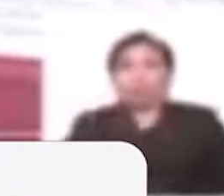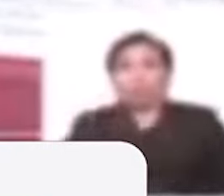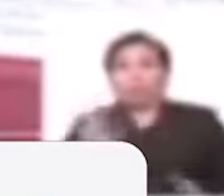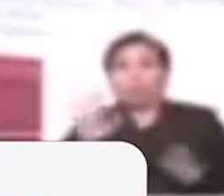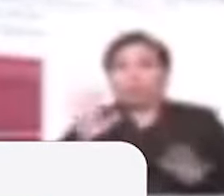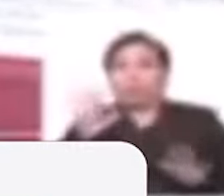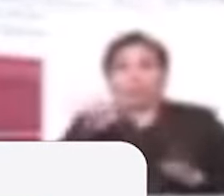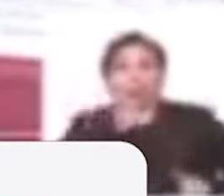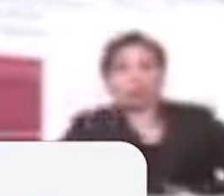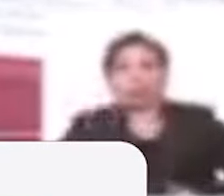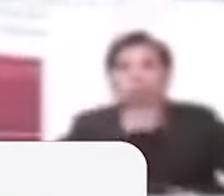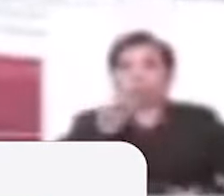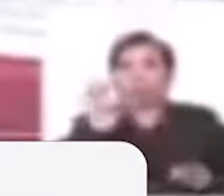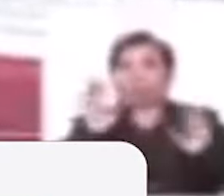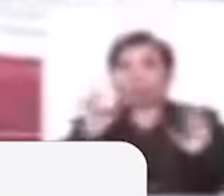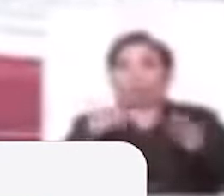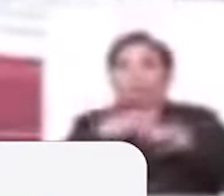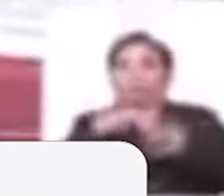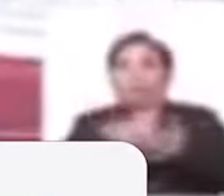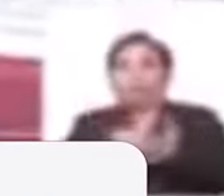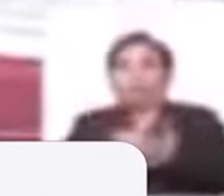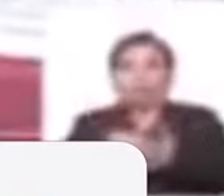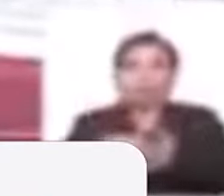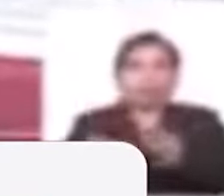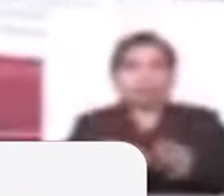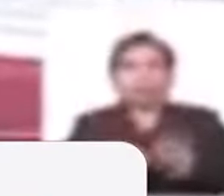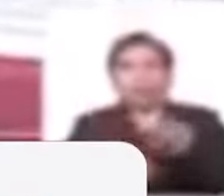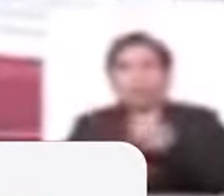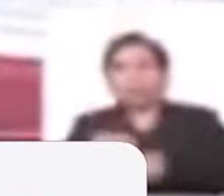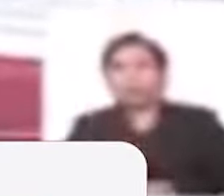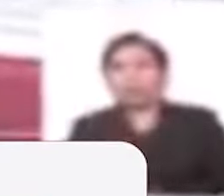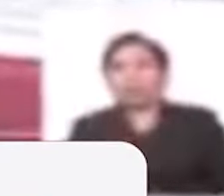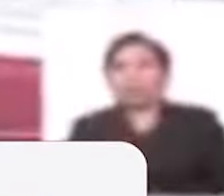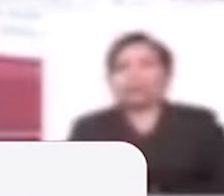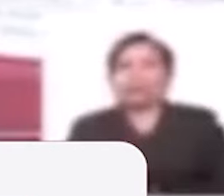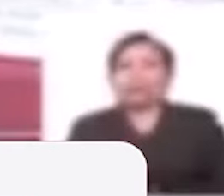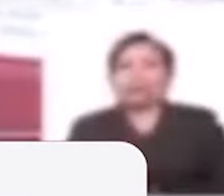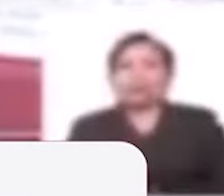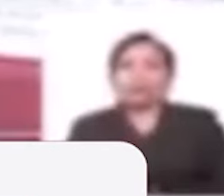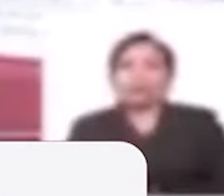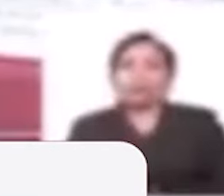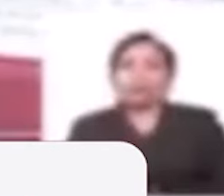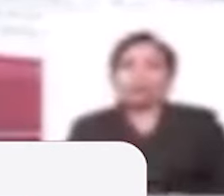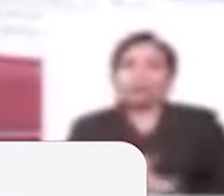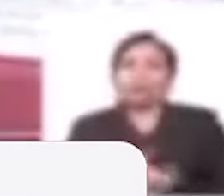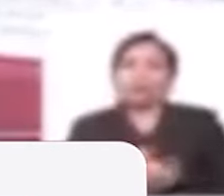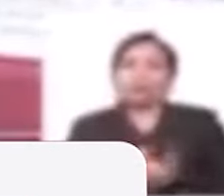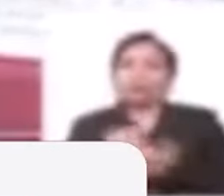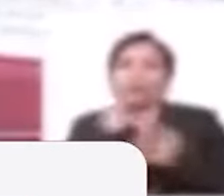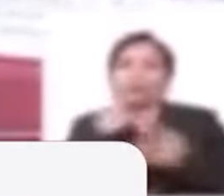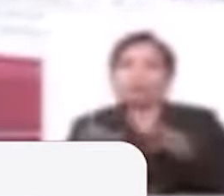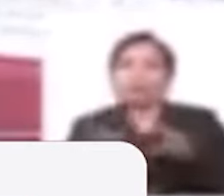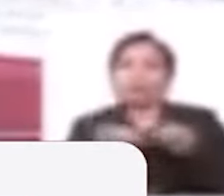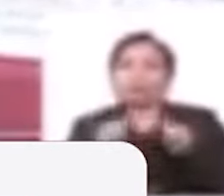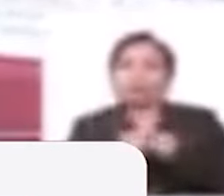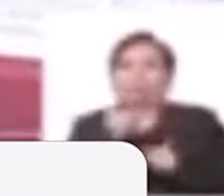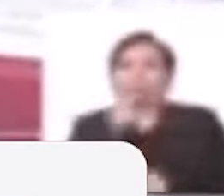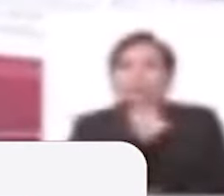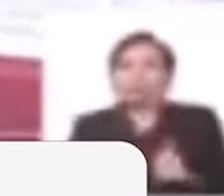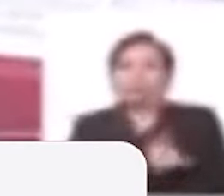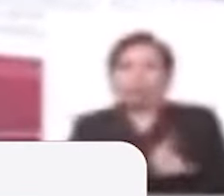lo censuremos porque generamos inestabilidad. Es al revés. La inestabilidad se genera en la